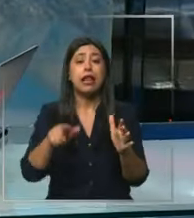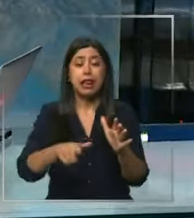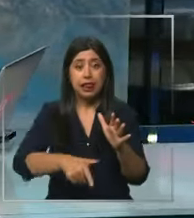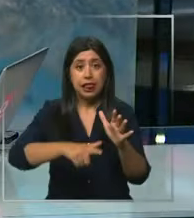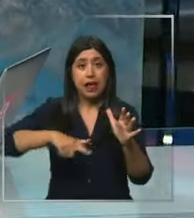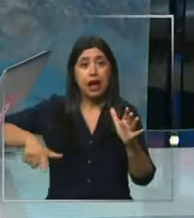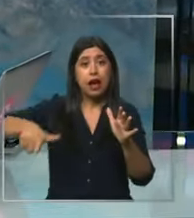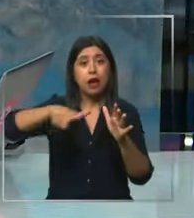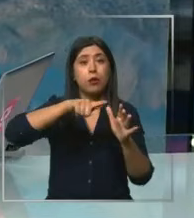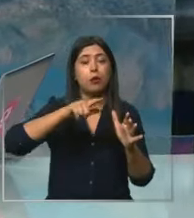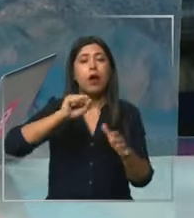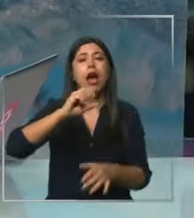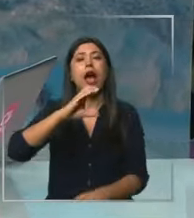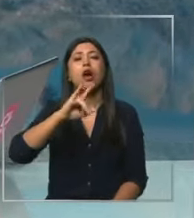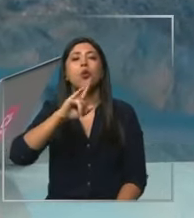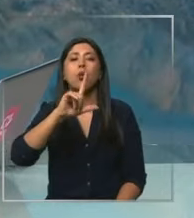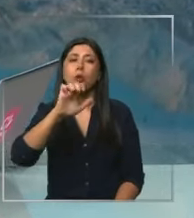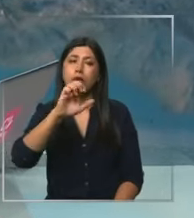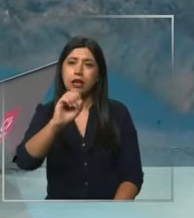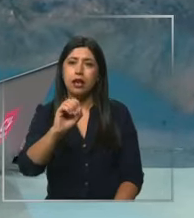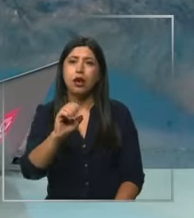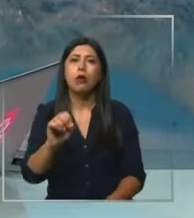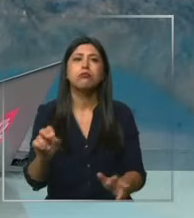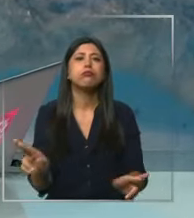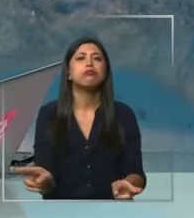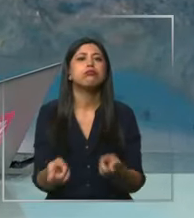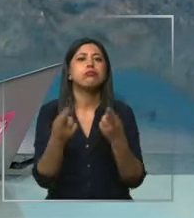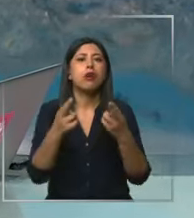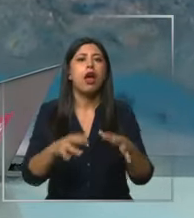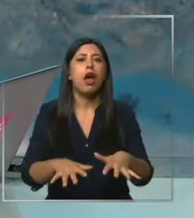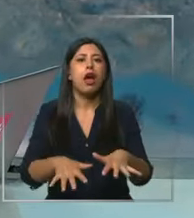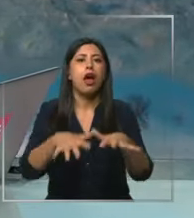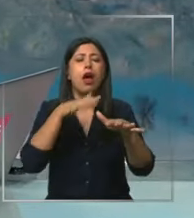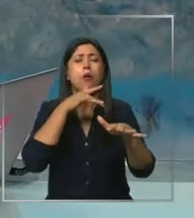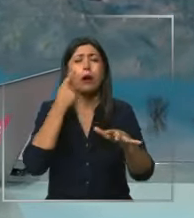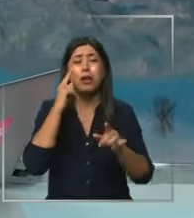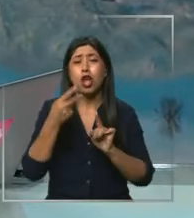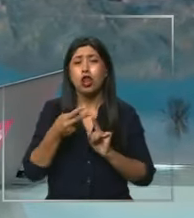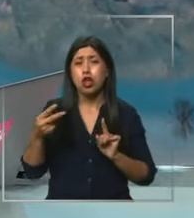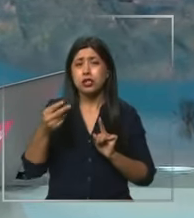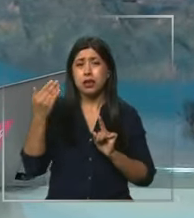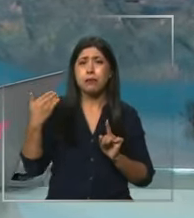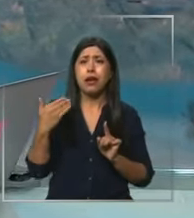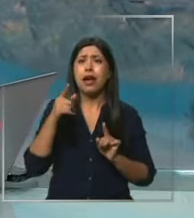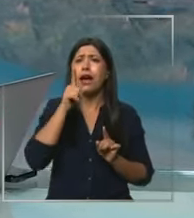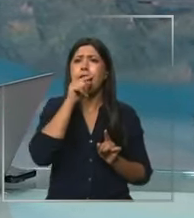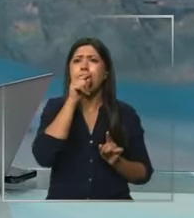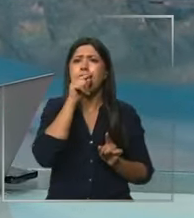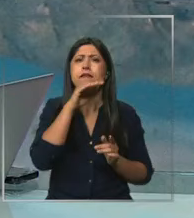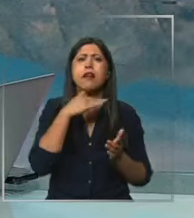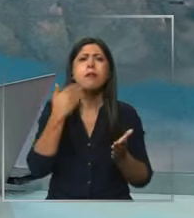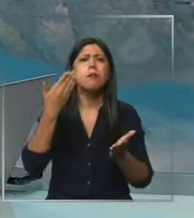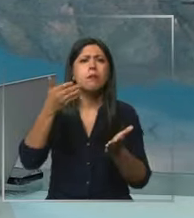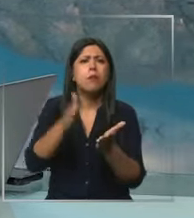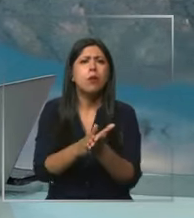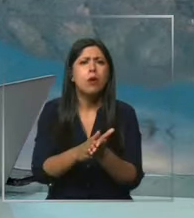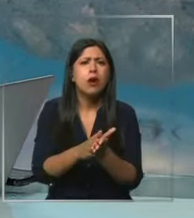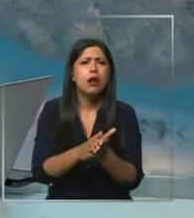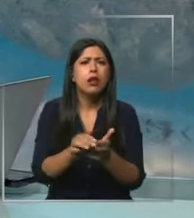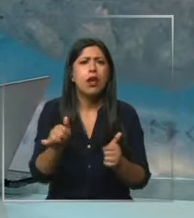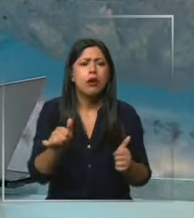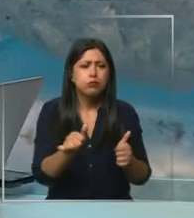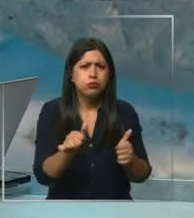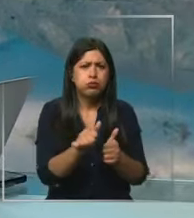agua. Pero ahora los vecinos del sector denuncian que desde hace 2 semanas hay aves que aparecen muertas en la orilla de la